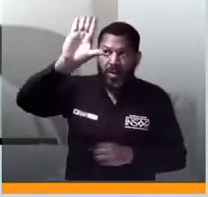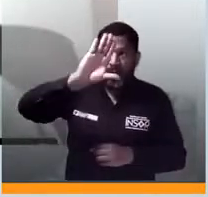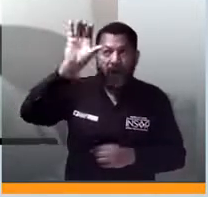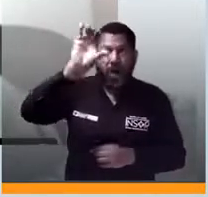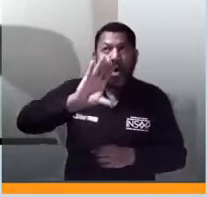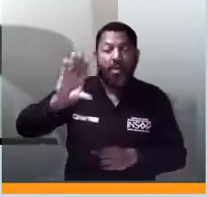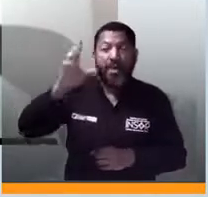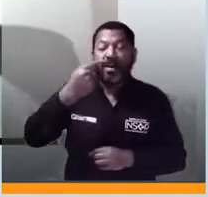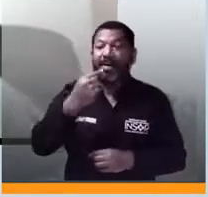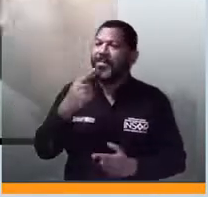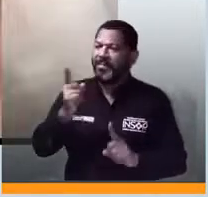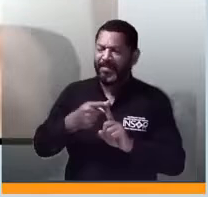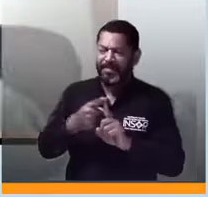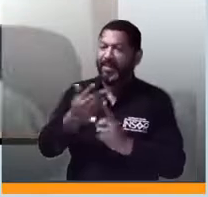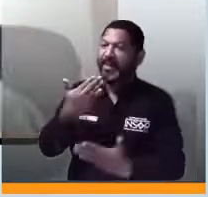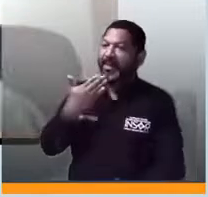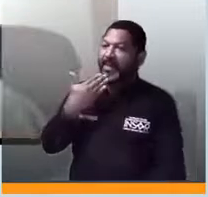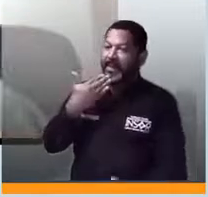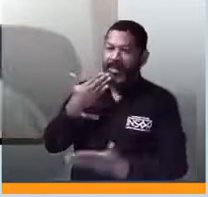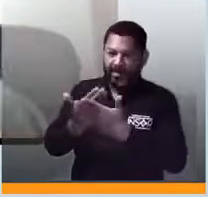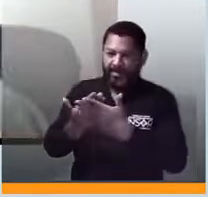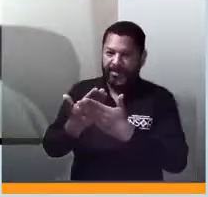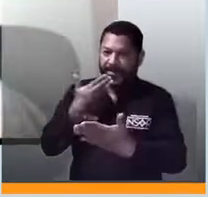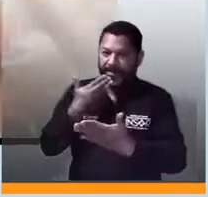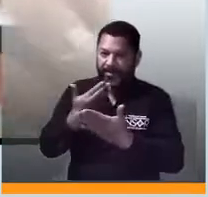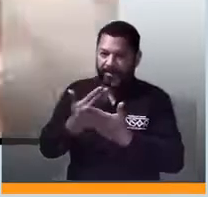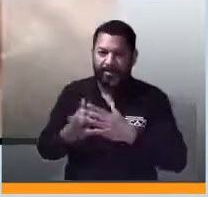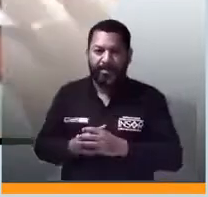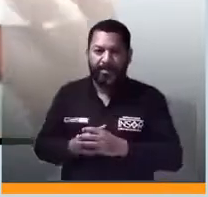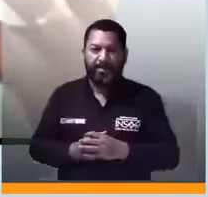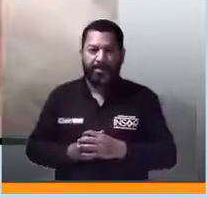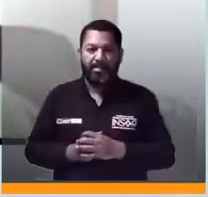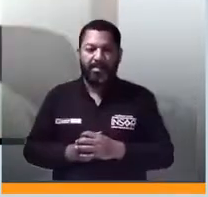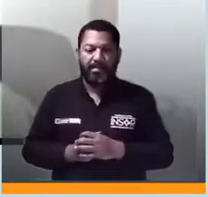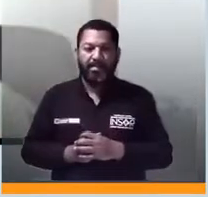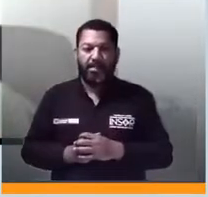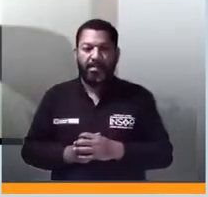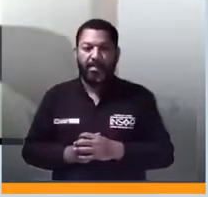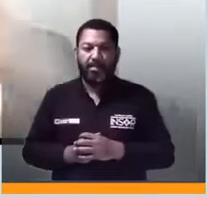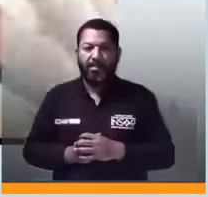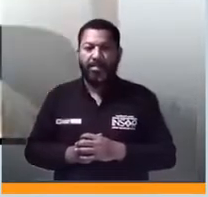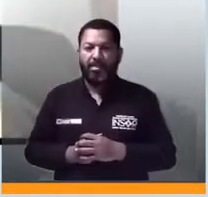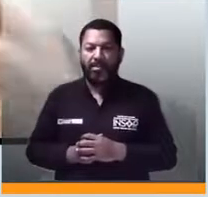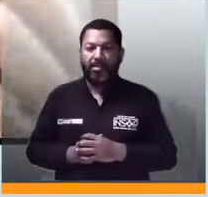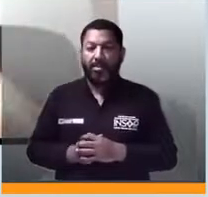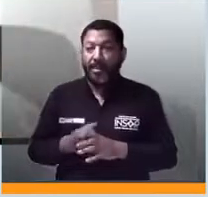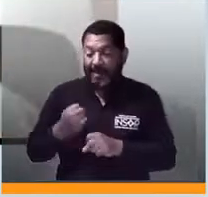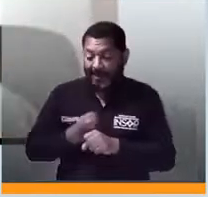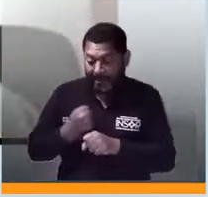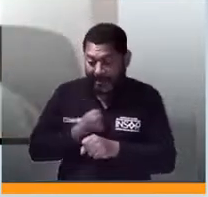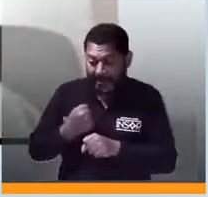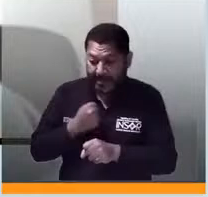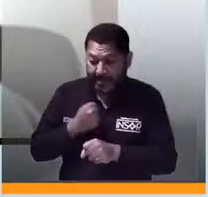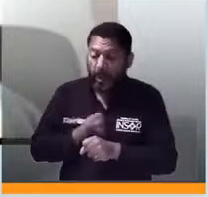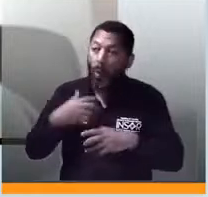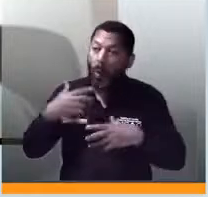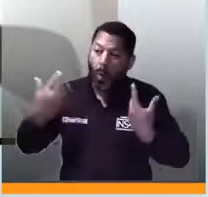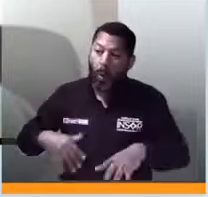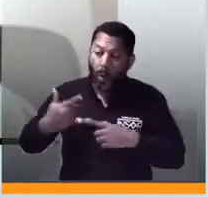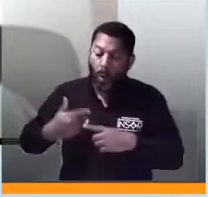porque de verdad, como todos lo hemos dicho, ha sido un trabajo inmenso,